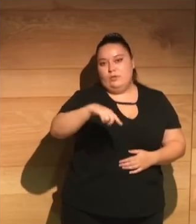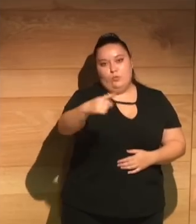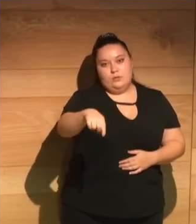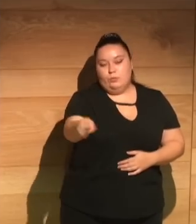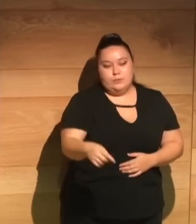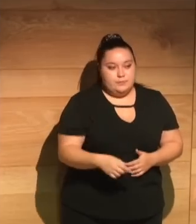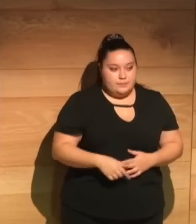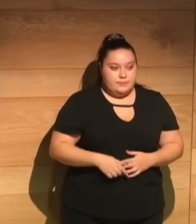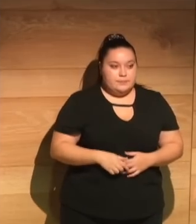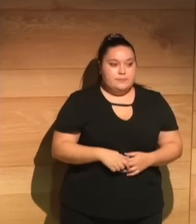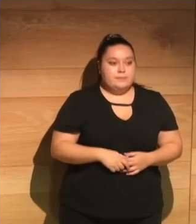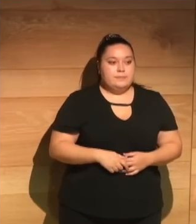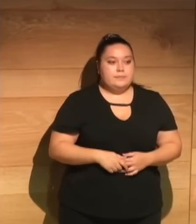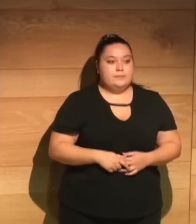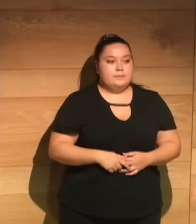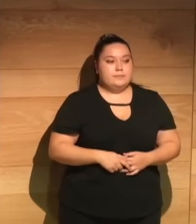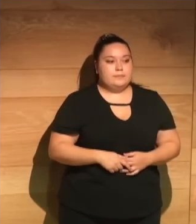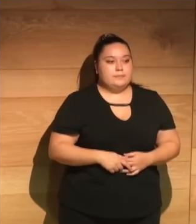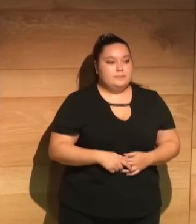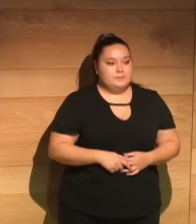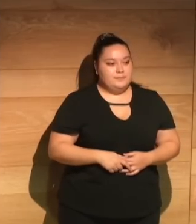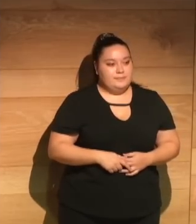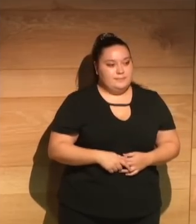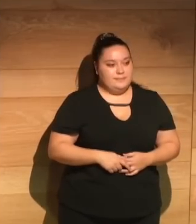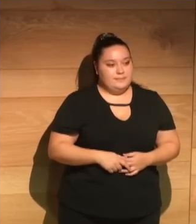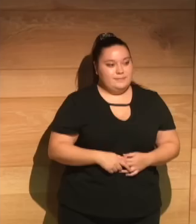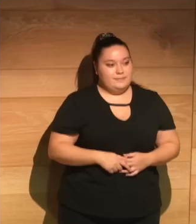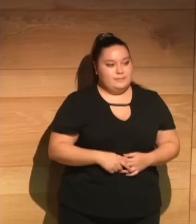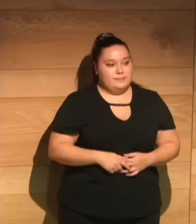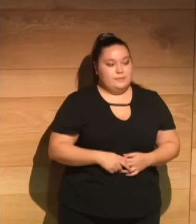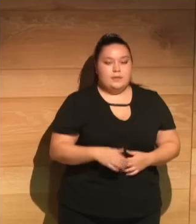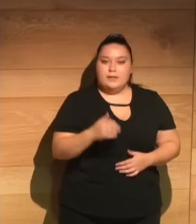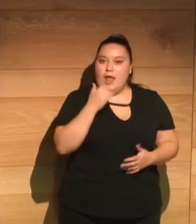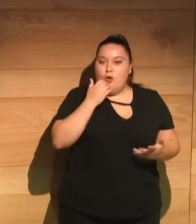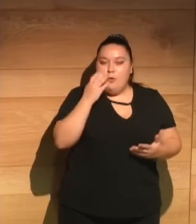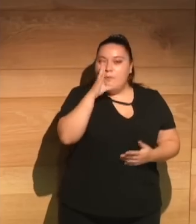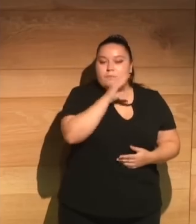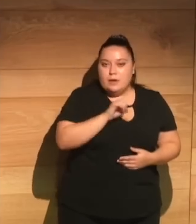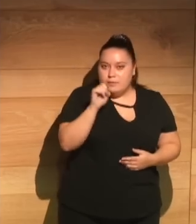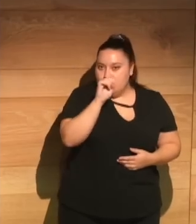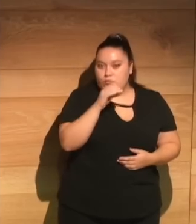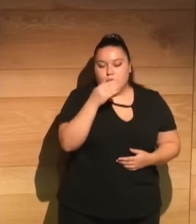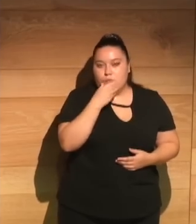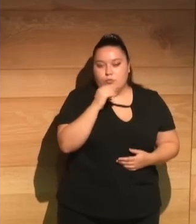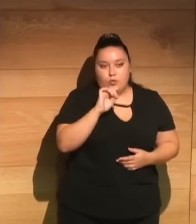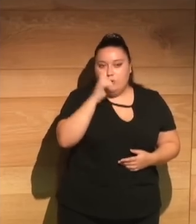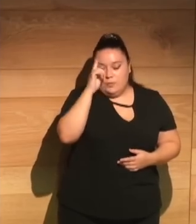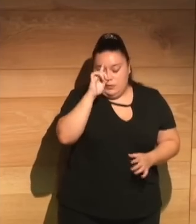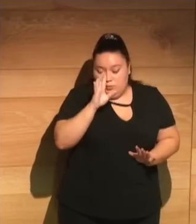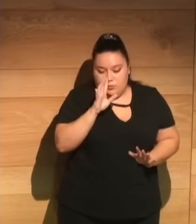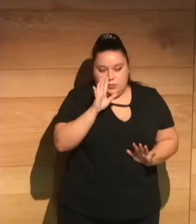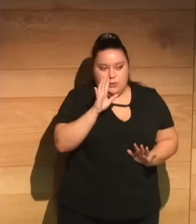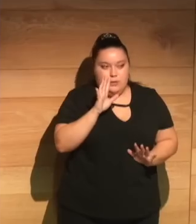Pospon. Hay algo que a mí me parece. Posponero me llaman. Me parece soberbio y precioso. Una de las cosas más bonitas, no sé si.